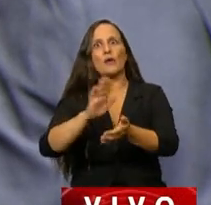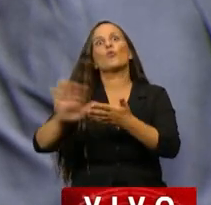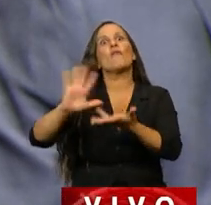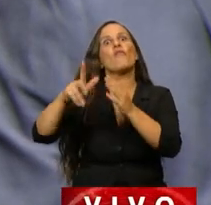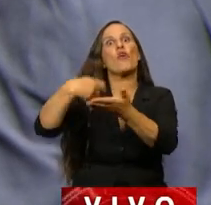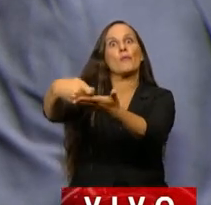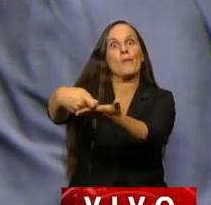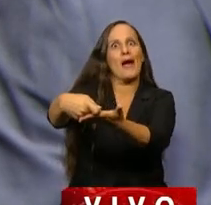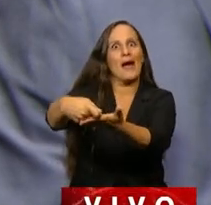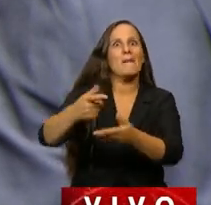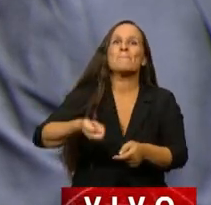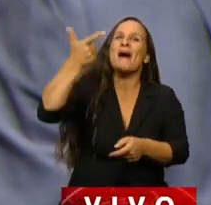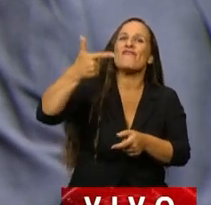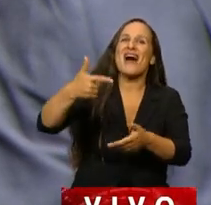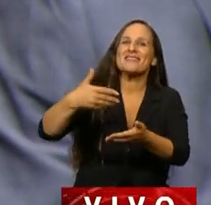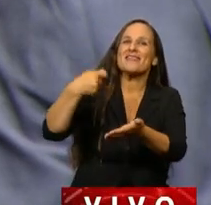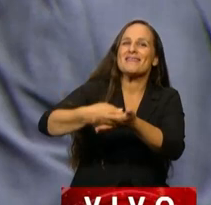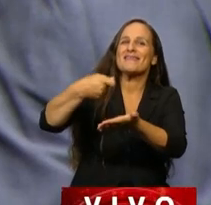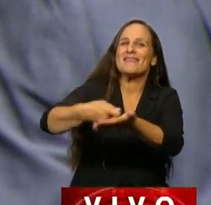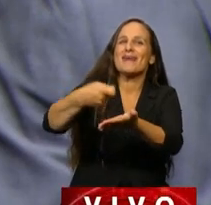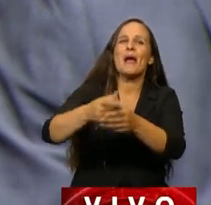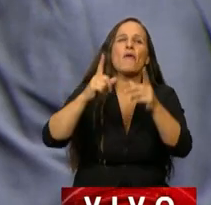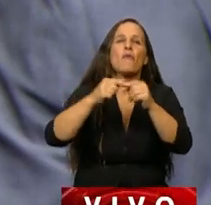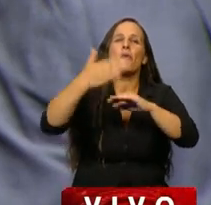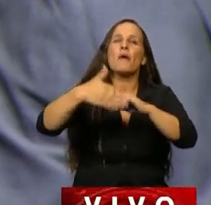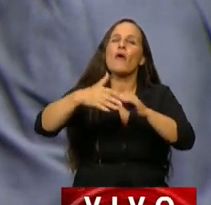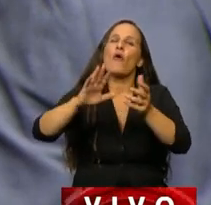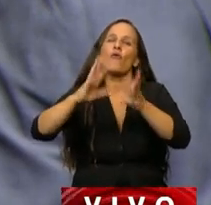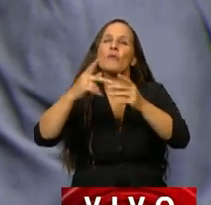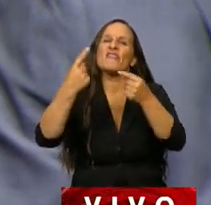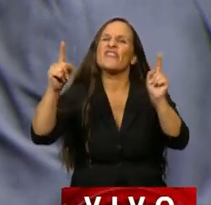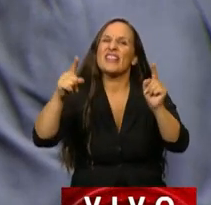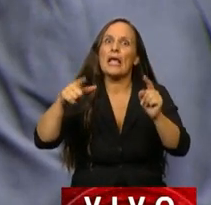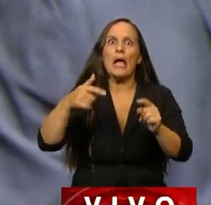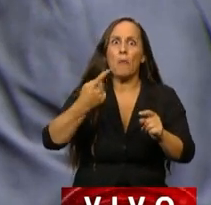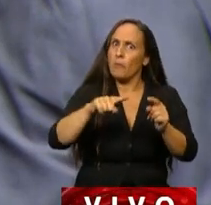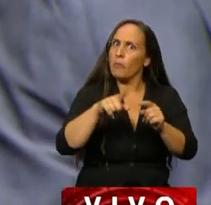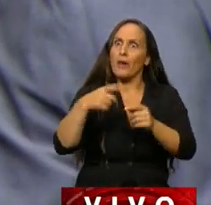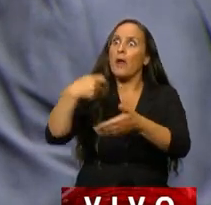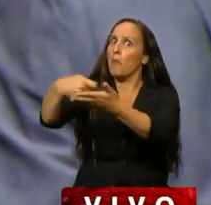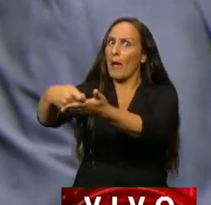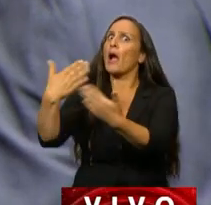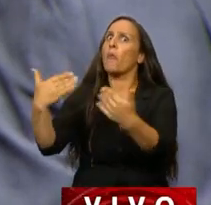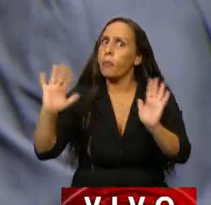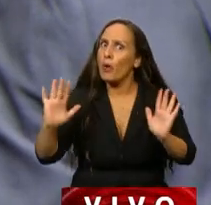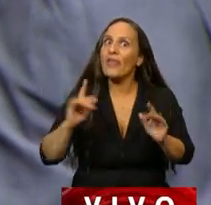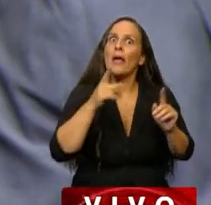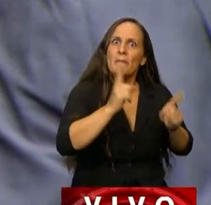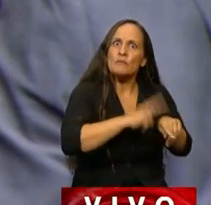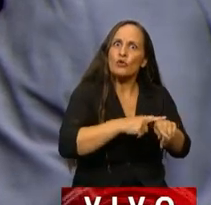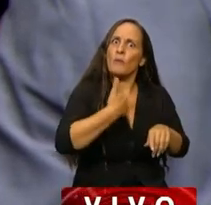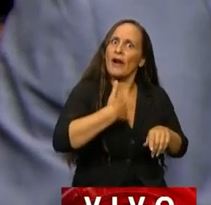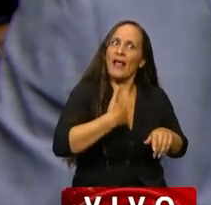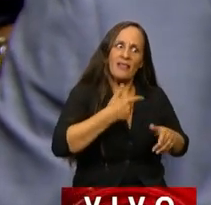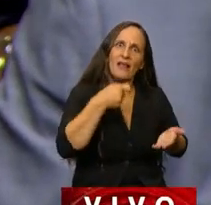facilidades extendidas, con otro perfil de vencimientos, sin comprometer el desarrollo sustentable de